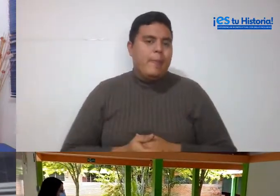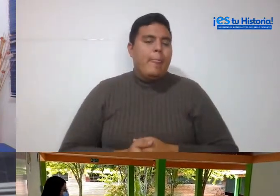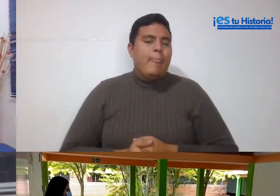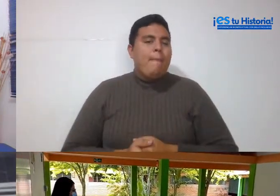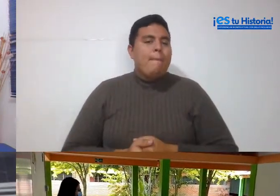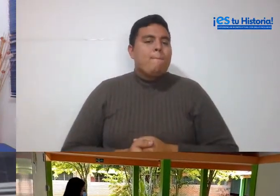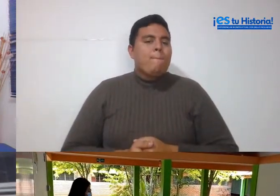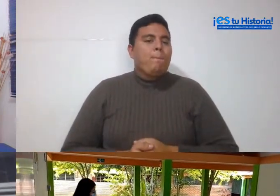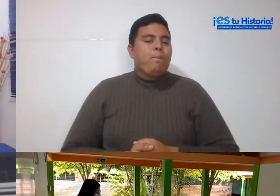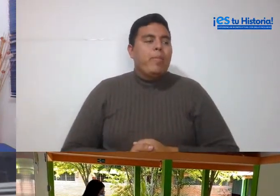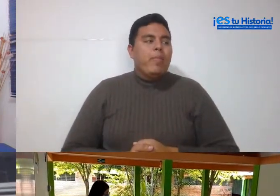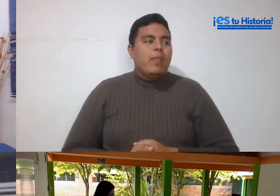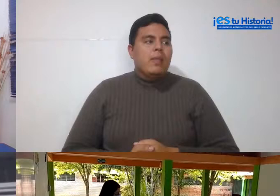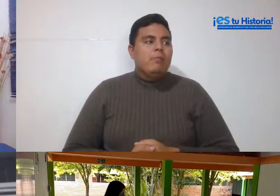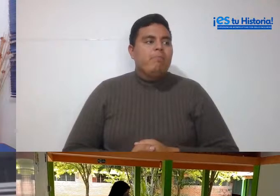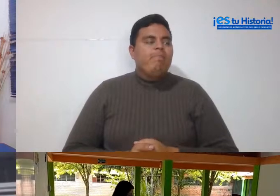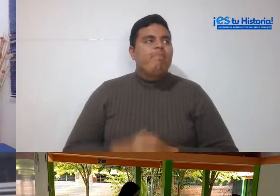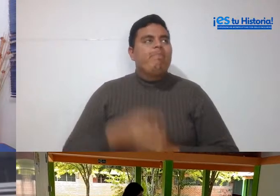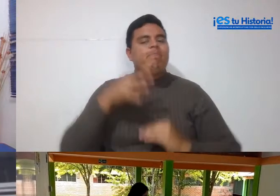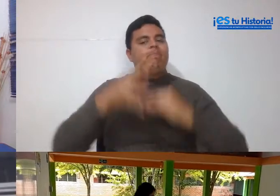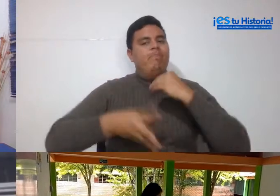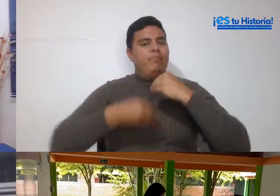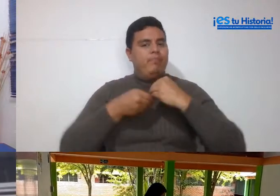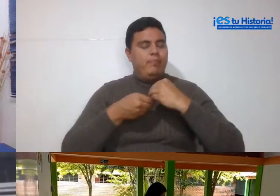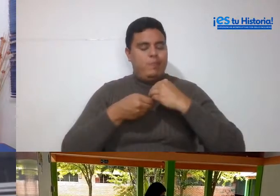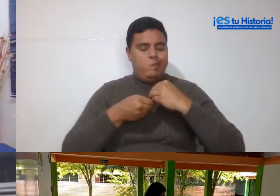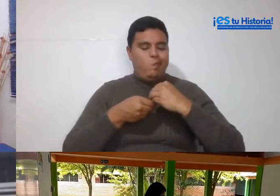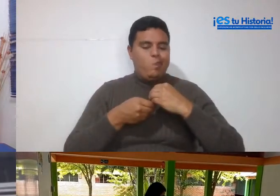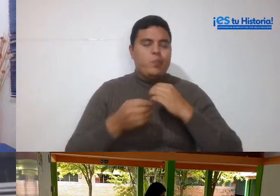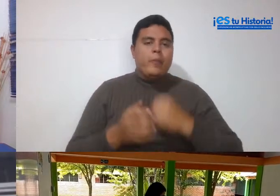¿Qué más le puedo decir yo a usted?